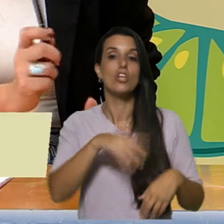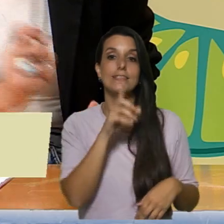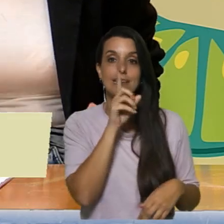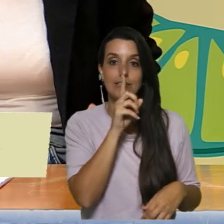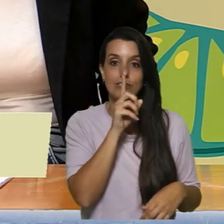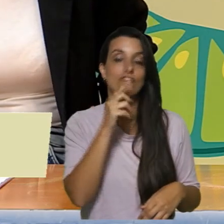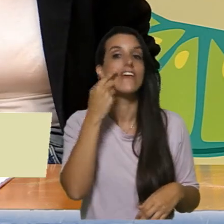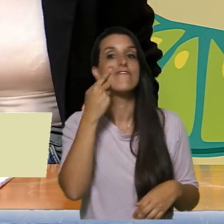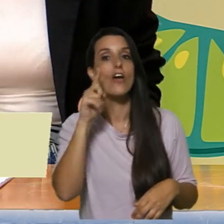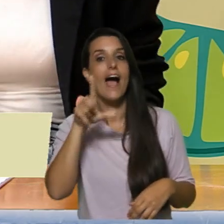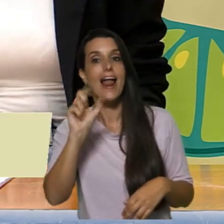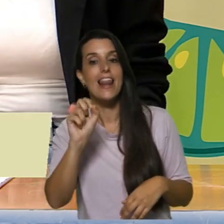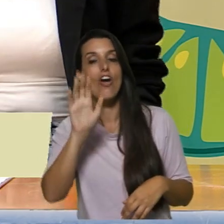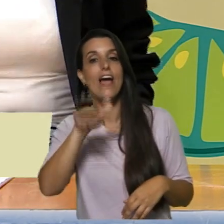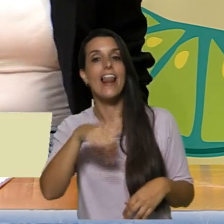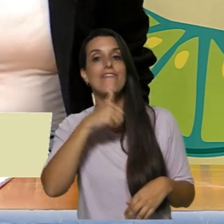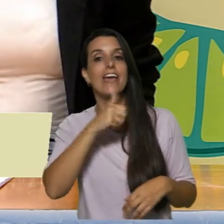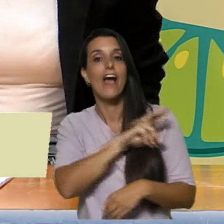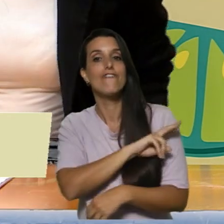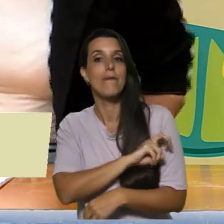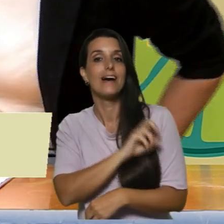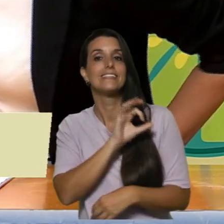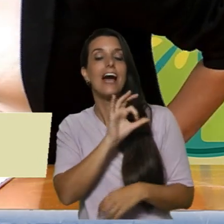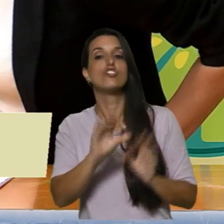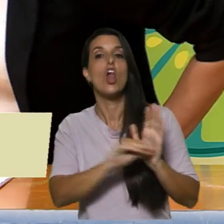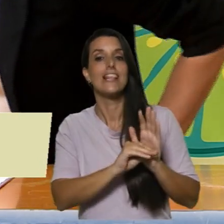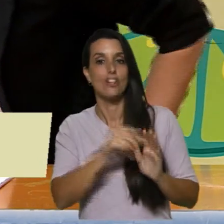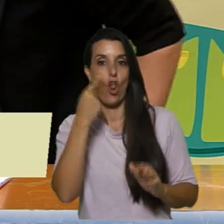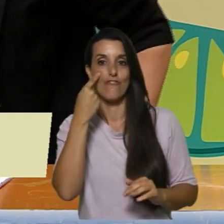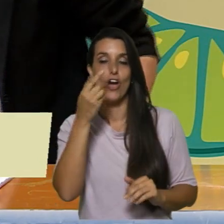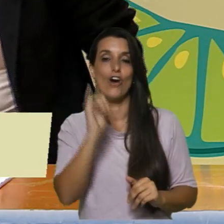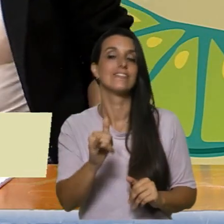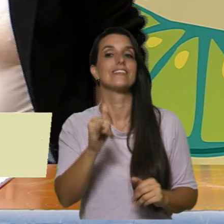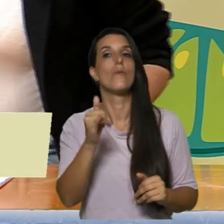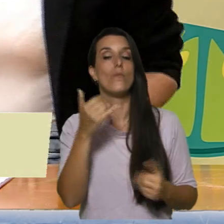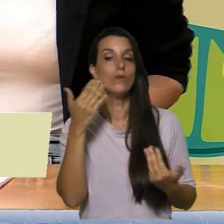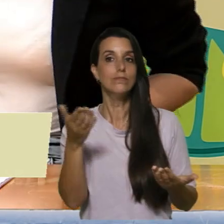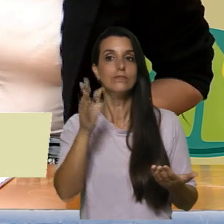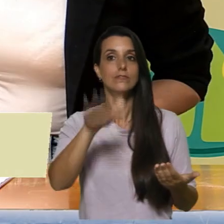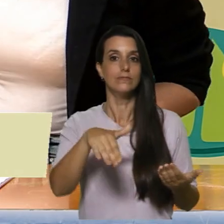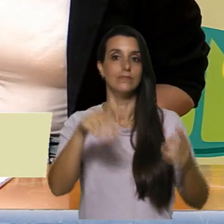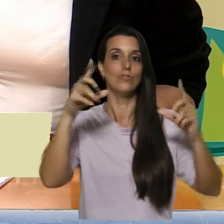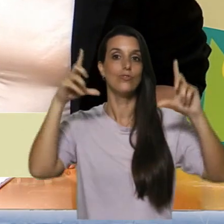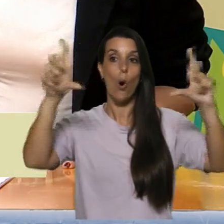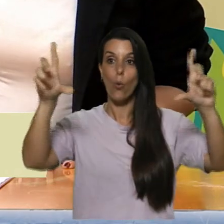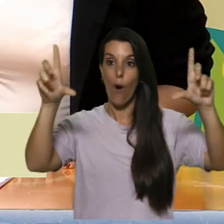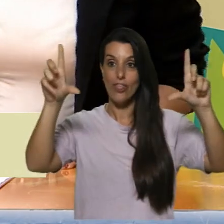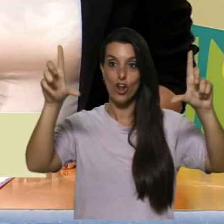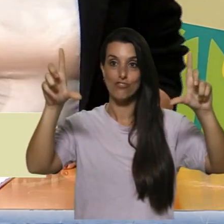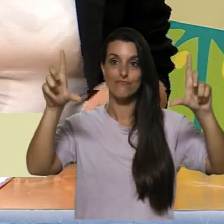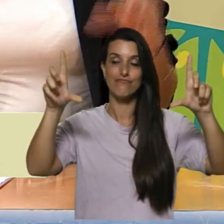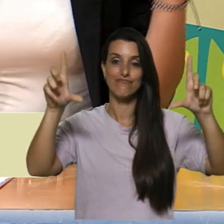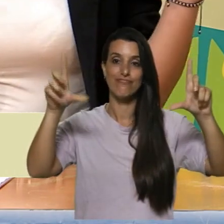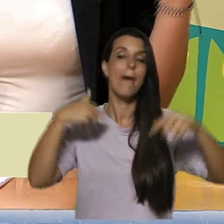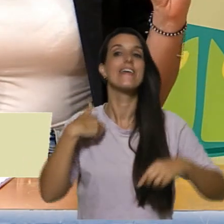Silencioso y lo veo a Leo en la vieja farmacia Solís, Andrea de Parque Valle. Le mandamos un beso grande. Lo de los cuadros también, ¿eh? Sí. Pero a mí sí.